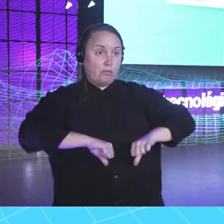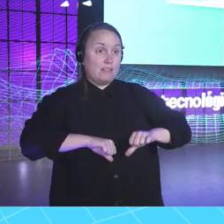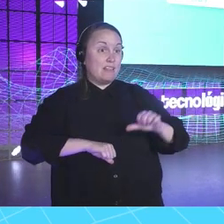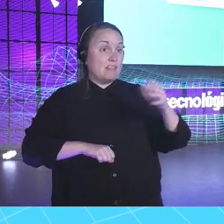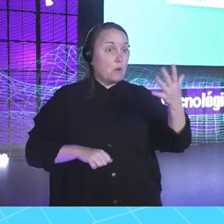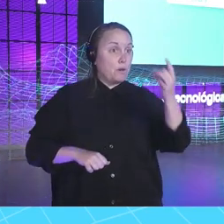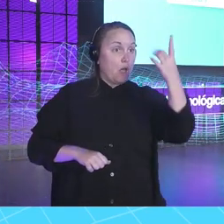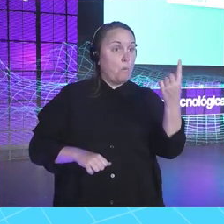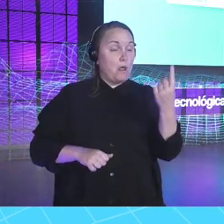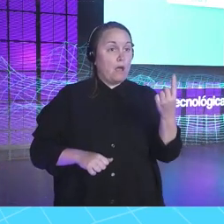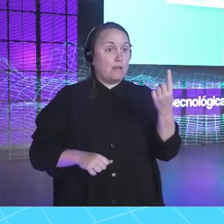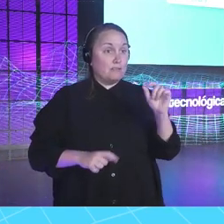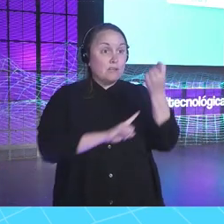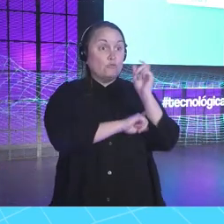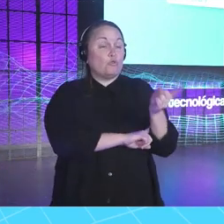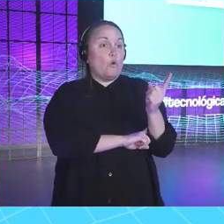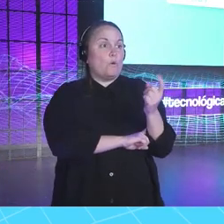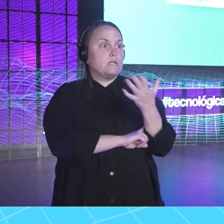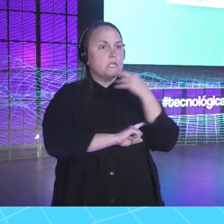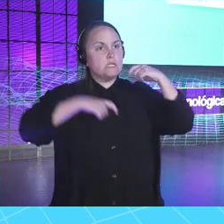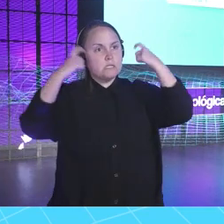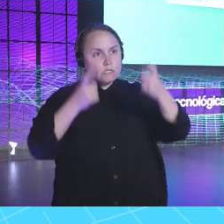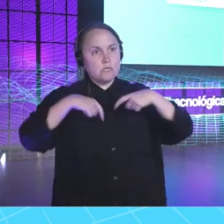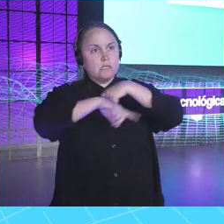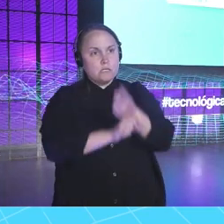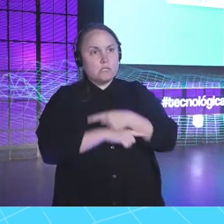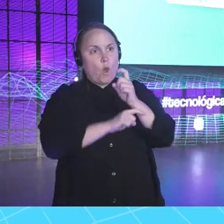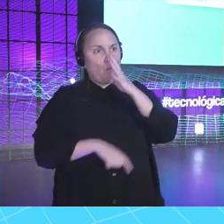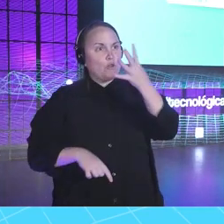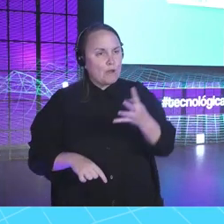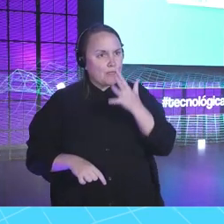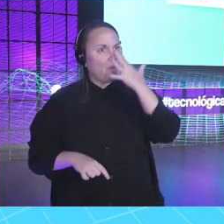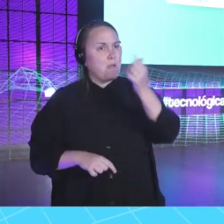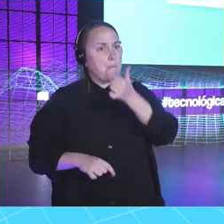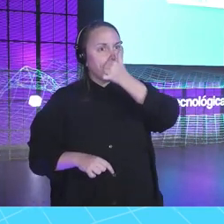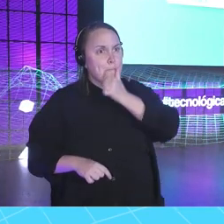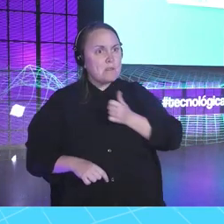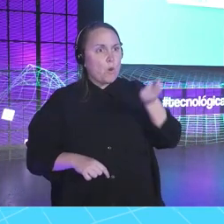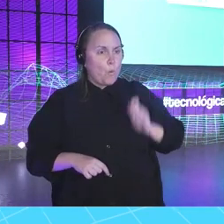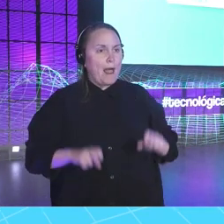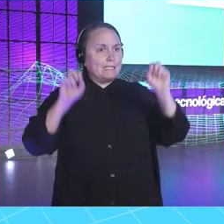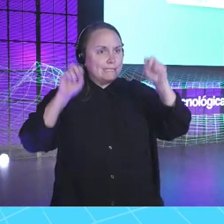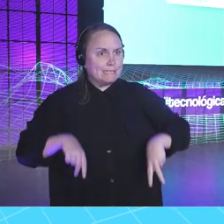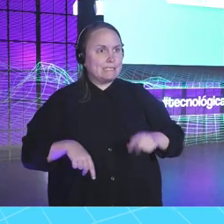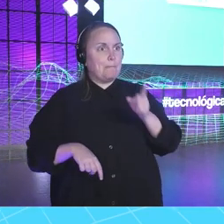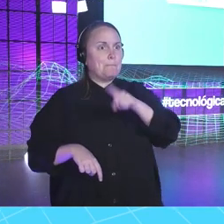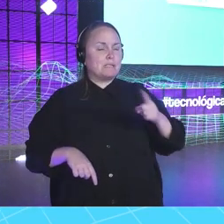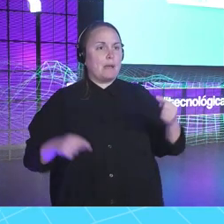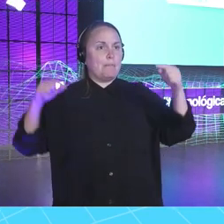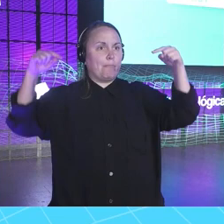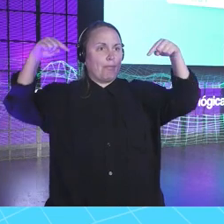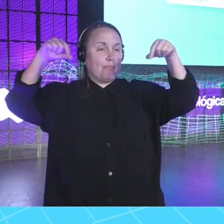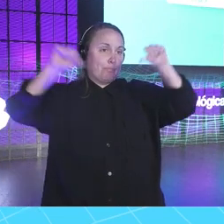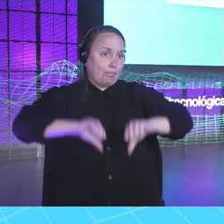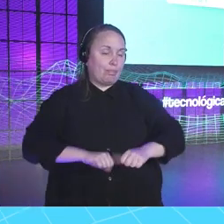tardaremos estadísticamente entre 4 y 5 años a encontrar algo que funcione quién puede aguantar cinco años sin cobrar y perdiendo dinero cada mes si